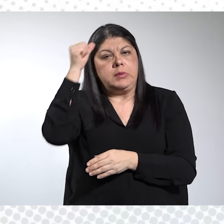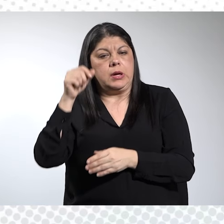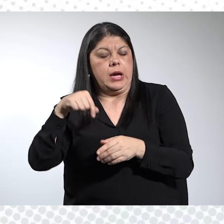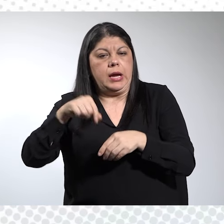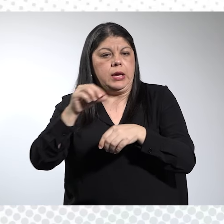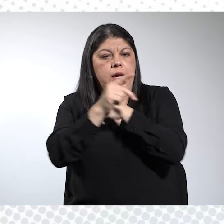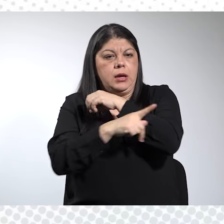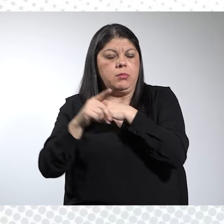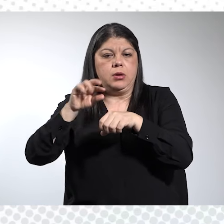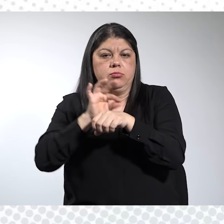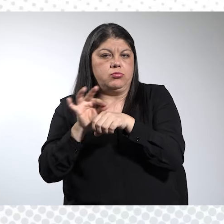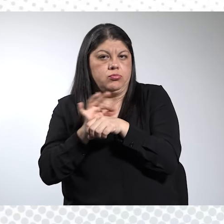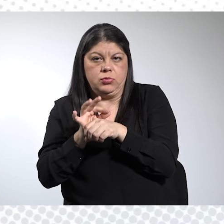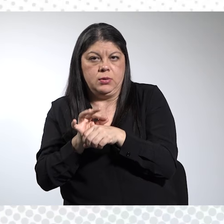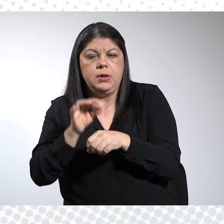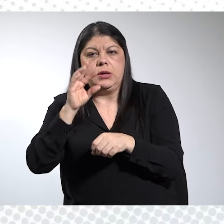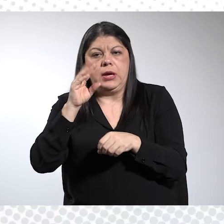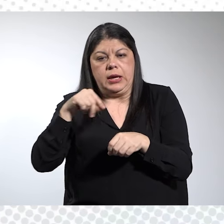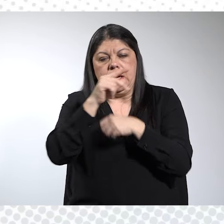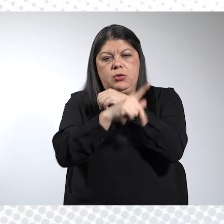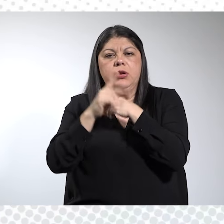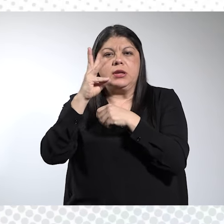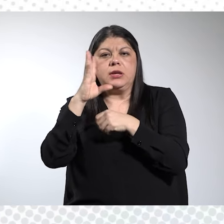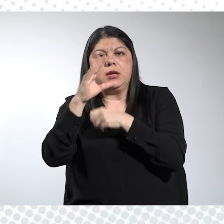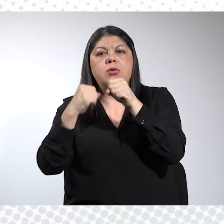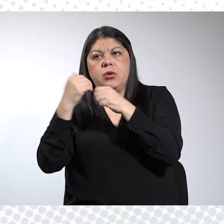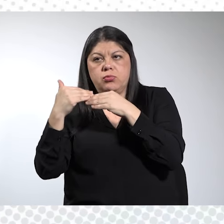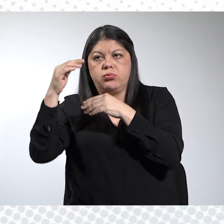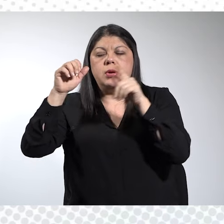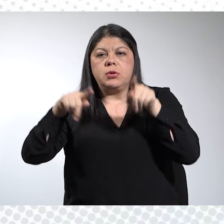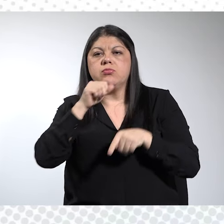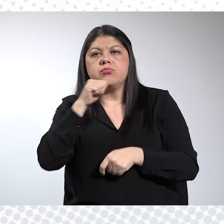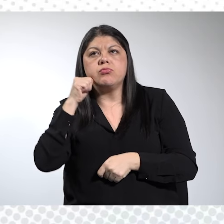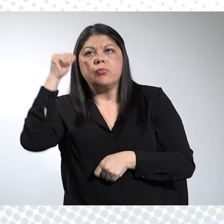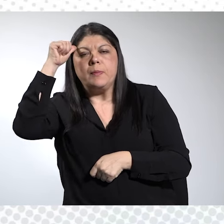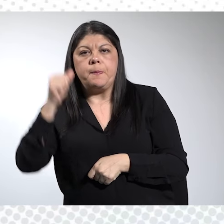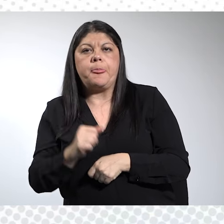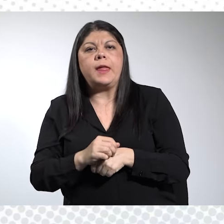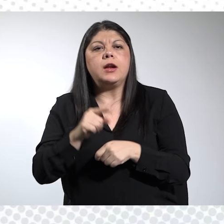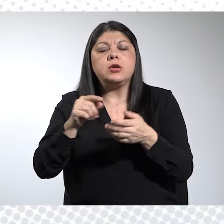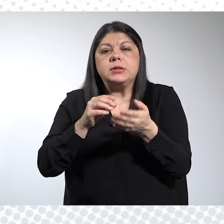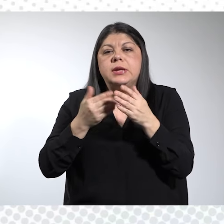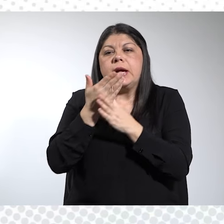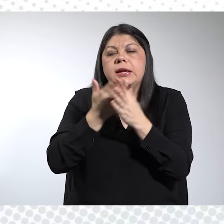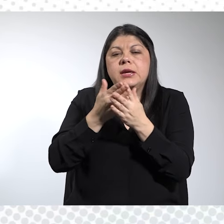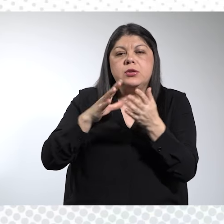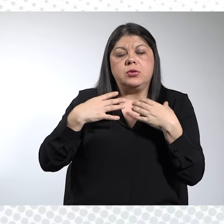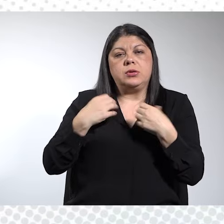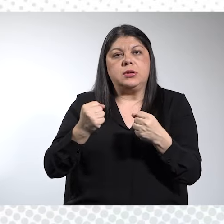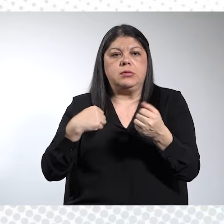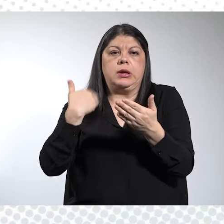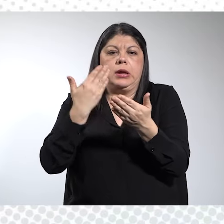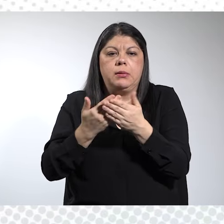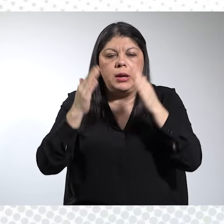país así no funciona. Lo consideran adulto mayor después de los 65 años. La accesibilidad a salud, a los ATAPs que tienen que llegar hasta las